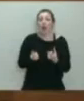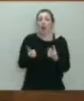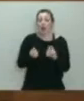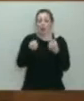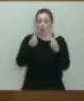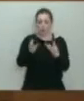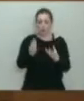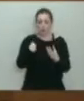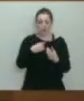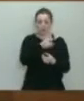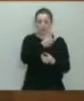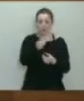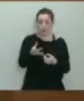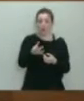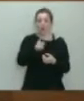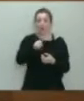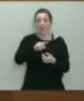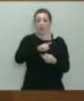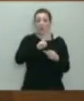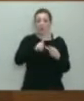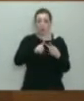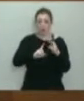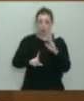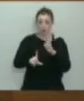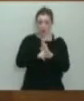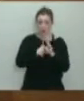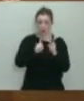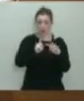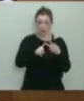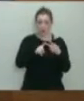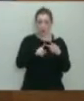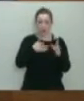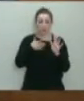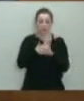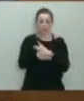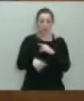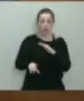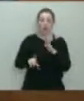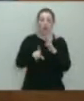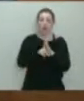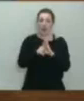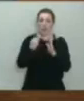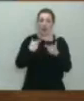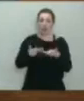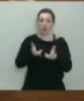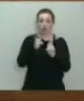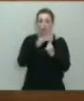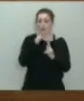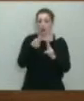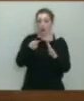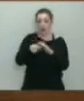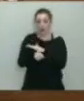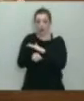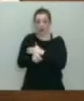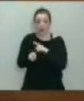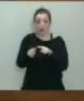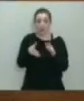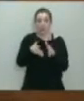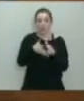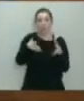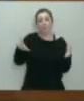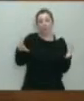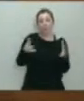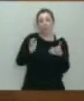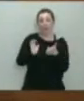endeudamiento. La segunda ley es una ley de autorización de endeudamiento para financiar una ampliación, un